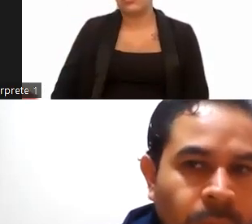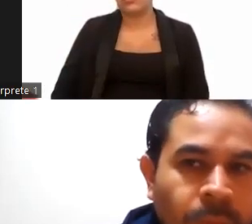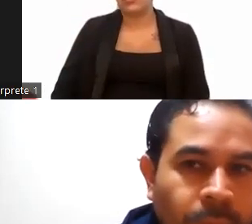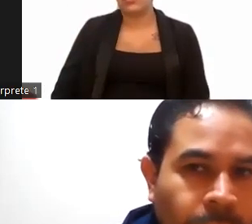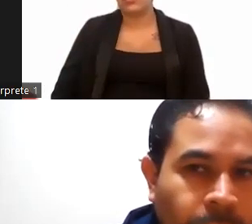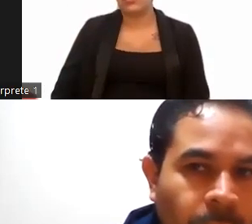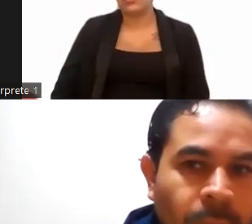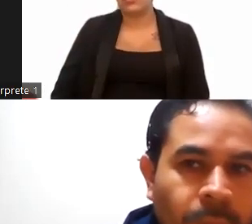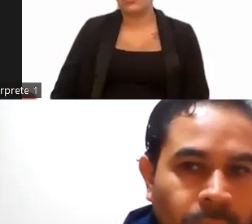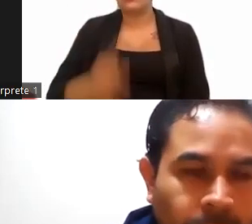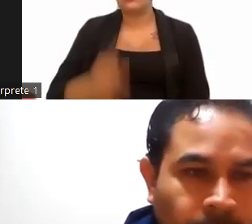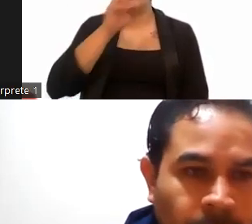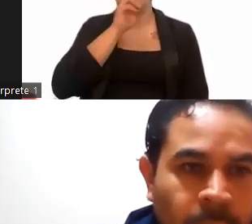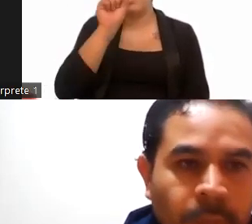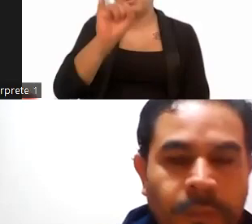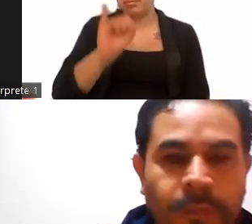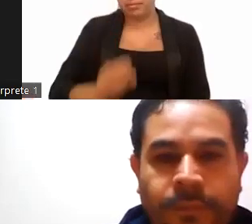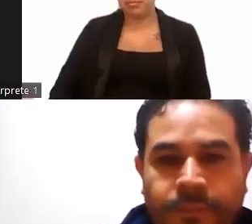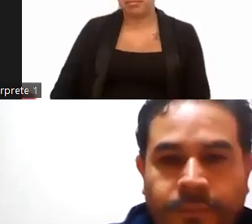favor. A favor.